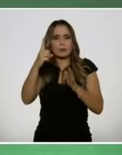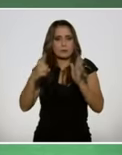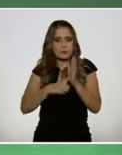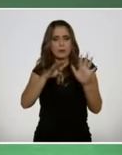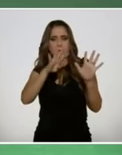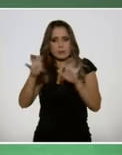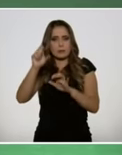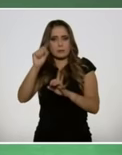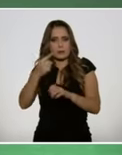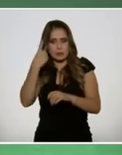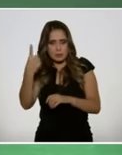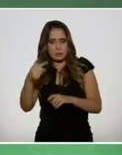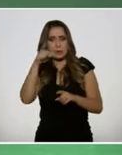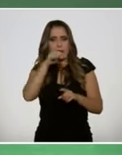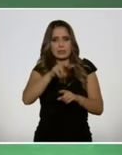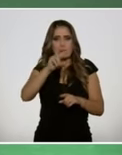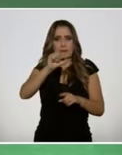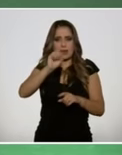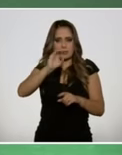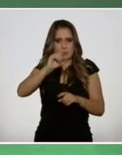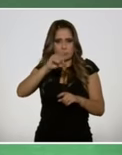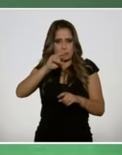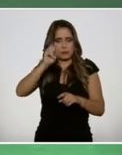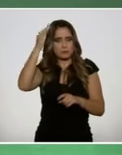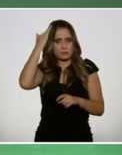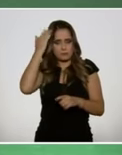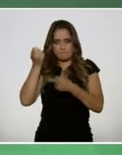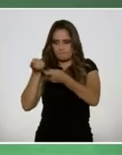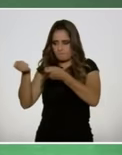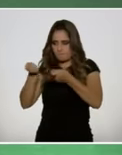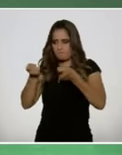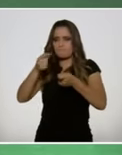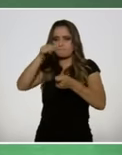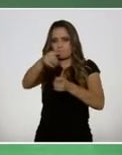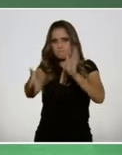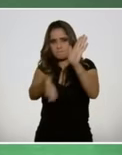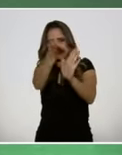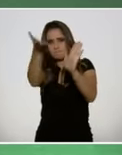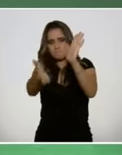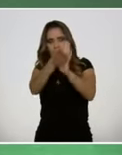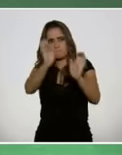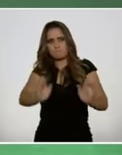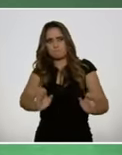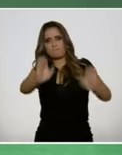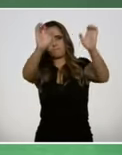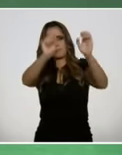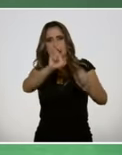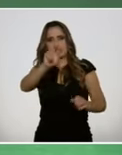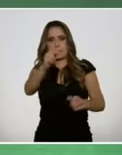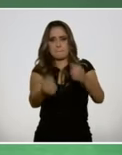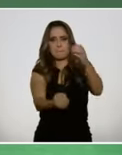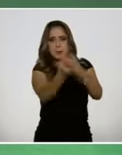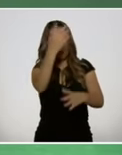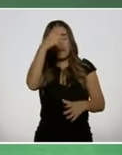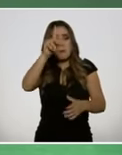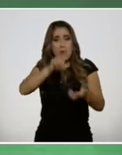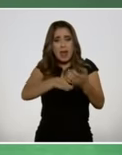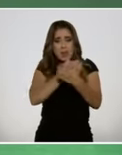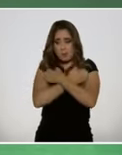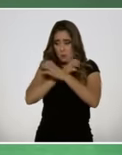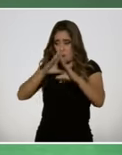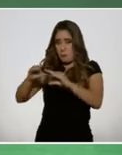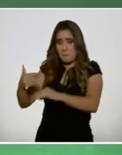1921, cuando el equipo dirigido por José Vasconcelos inició la construcción de la sede de la SEP, nuestra educación se hallaba en ruinas